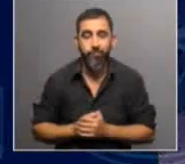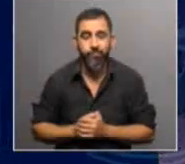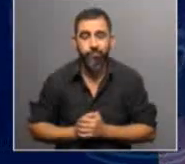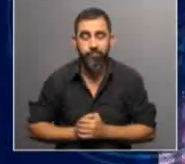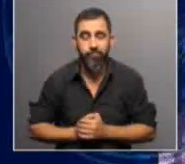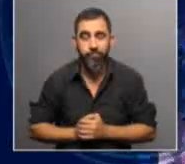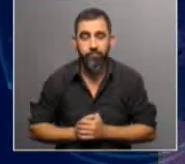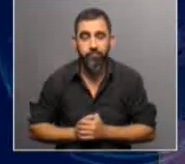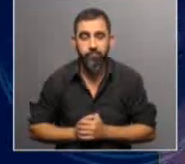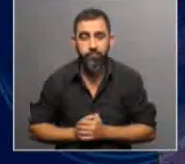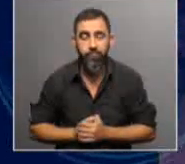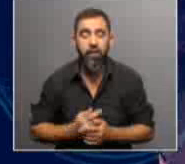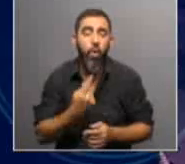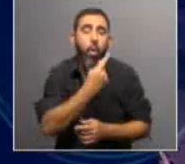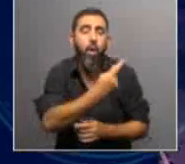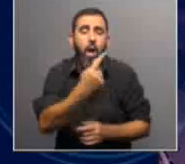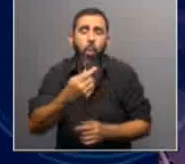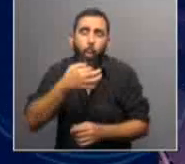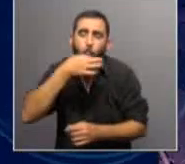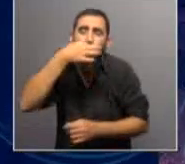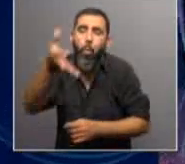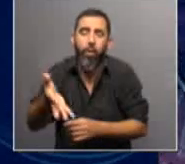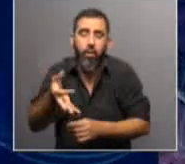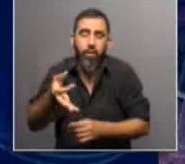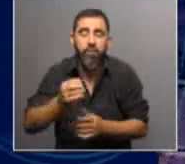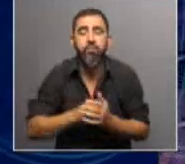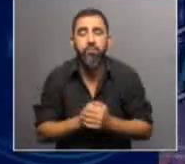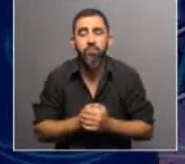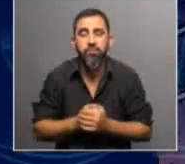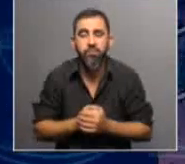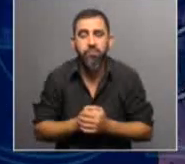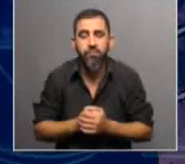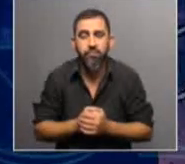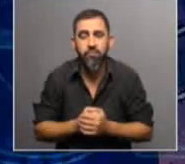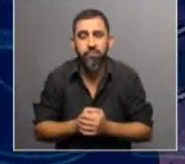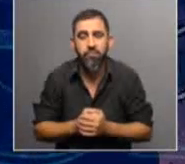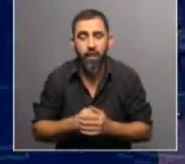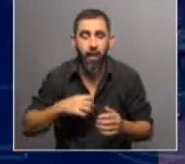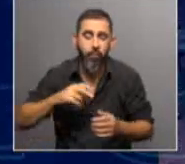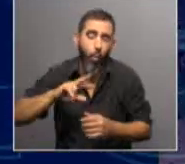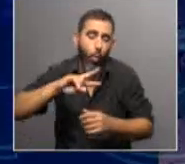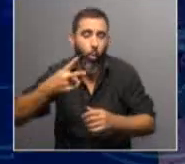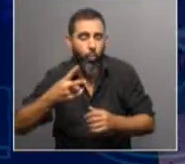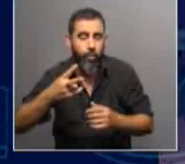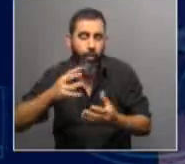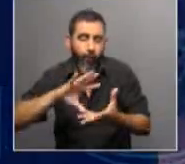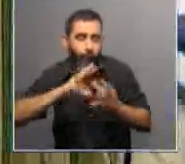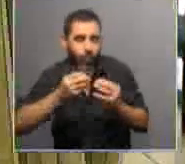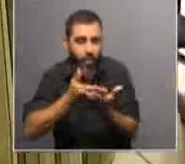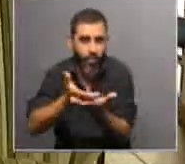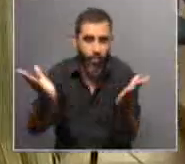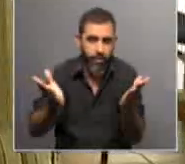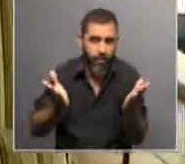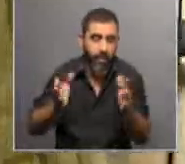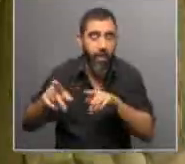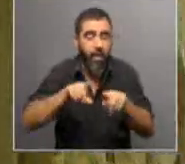charla. Esto de cada uno a su ritmo, como marca el eslogan, decíamos, tiene un doble sentido muy evidente, ¿no? Con respecto a la carrera